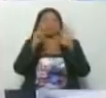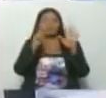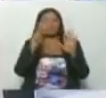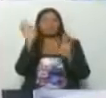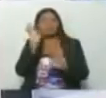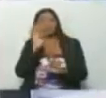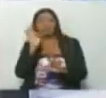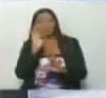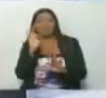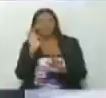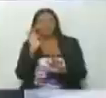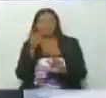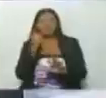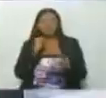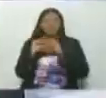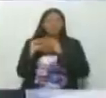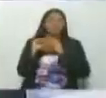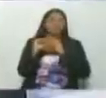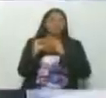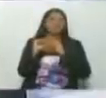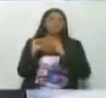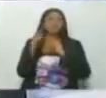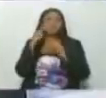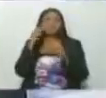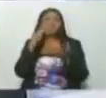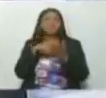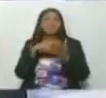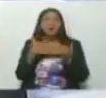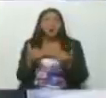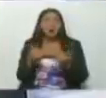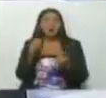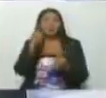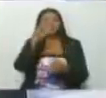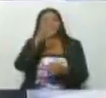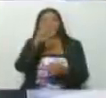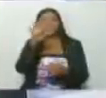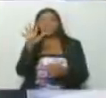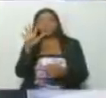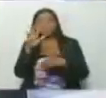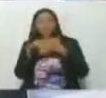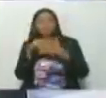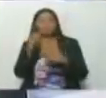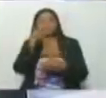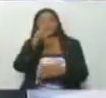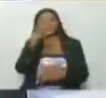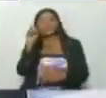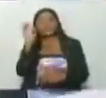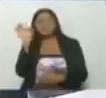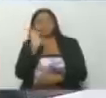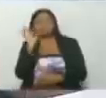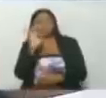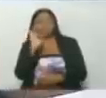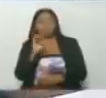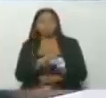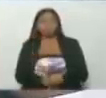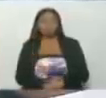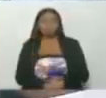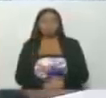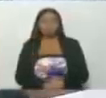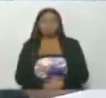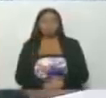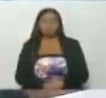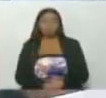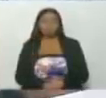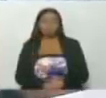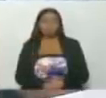contrajo y llegó ahora a 35 30 por ciento de uno de los hechos más